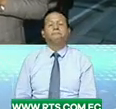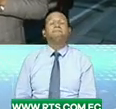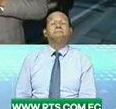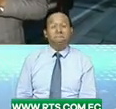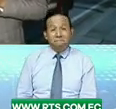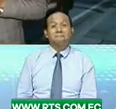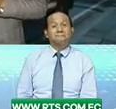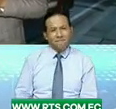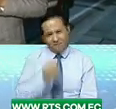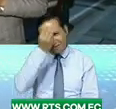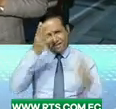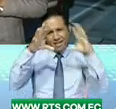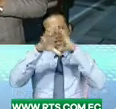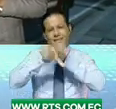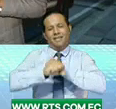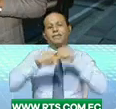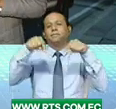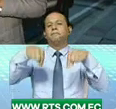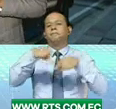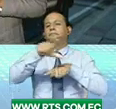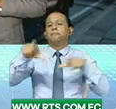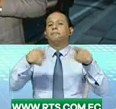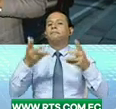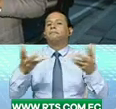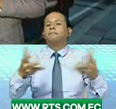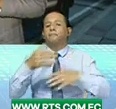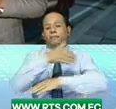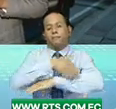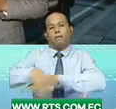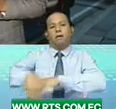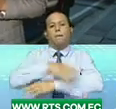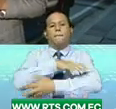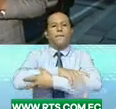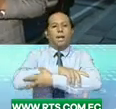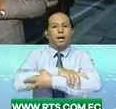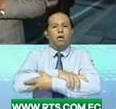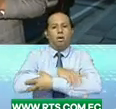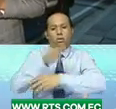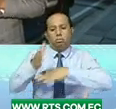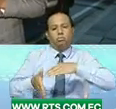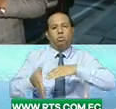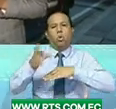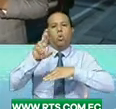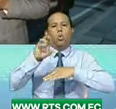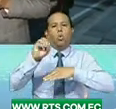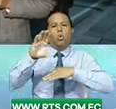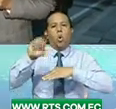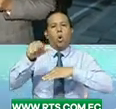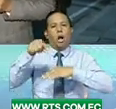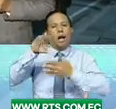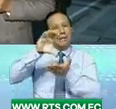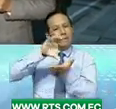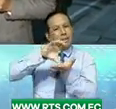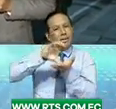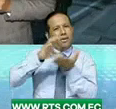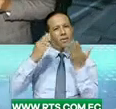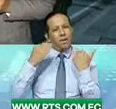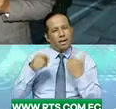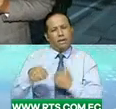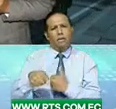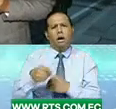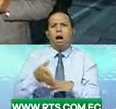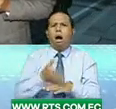Así es, Anali, buenas noches. Nos encontramos en el malecón y la calle Roca, en el centro de Guayaquil, donde hace pocos minutos se reportó